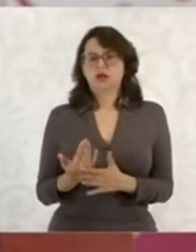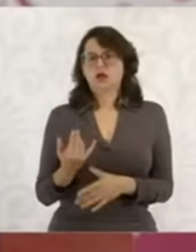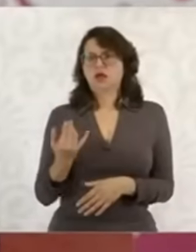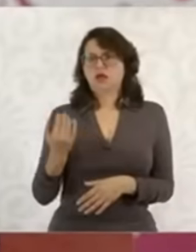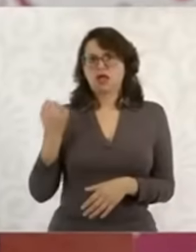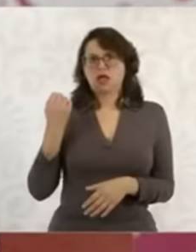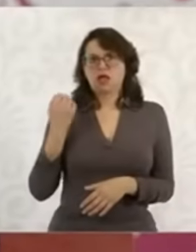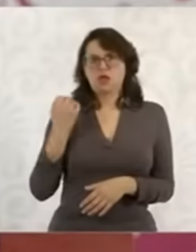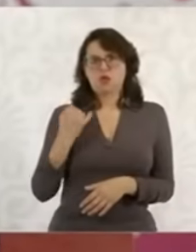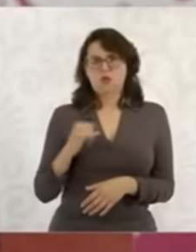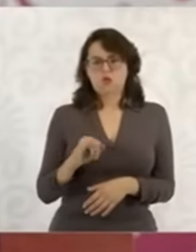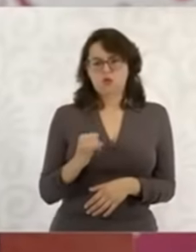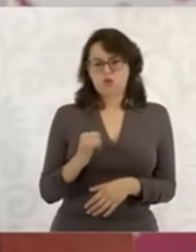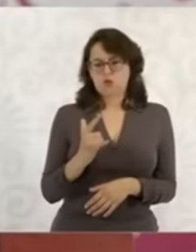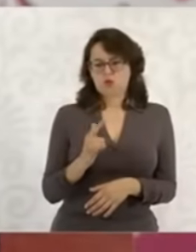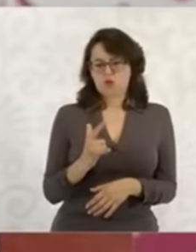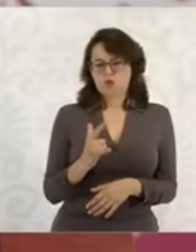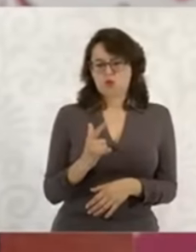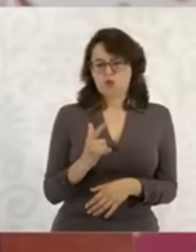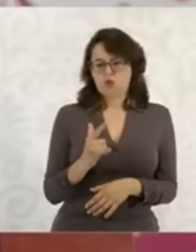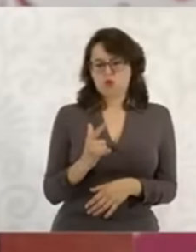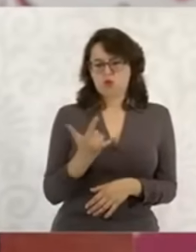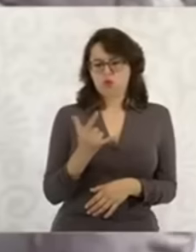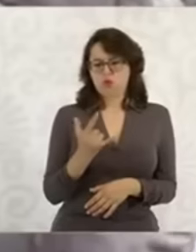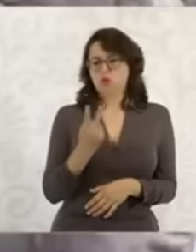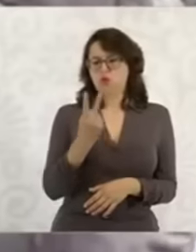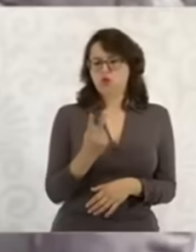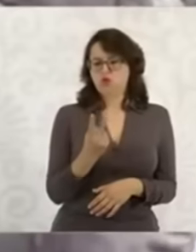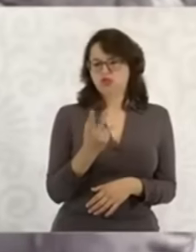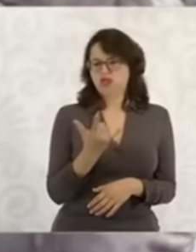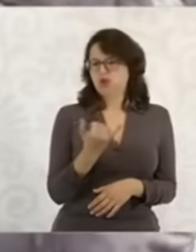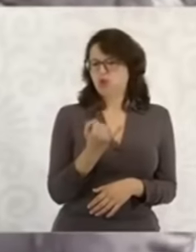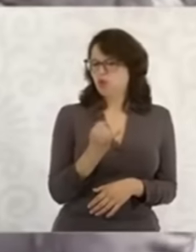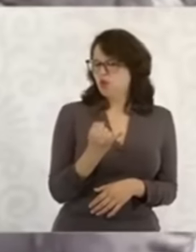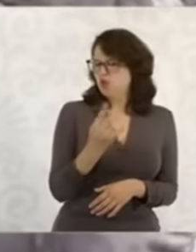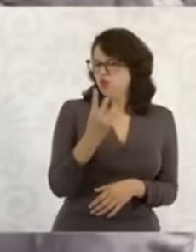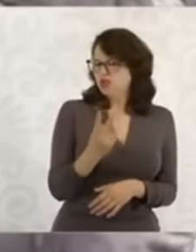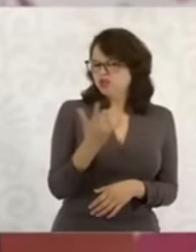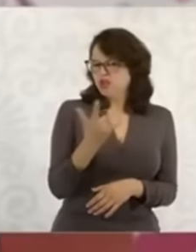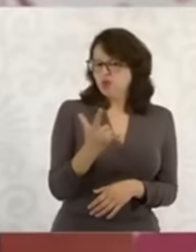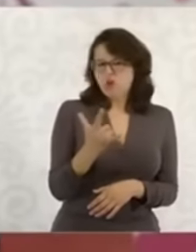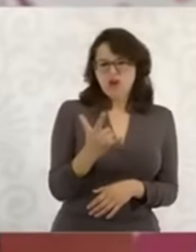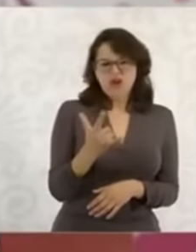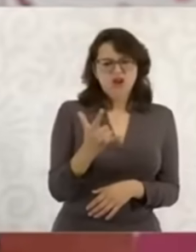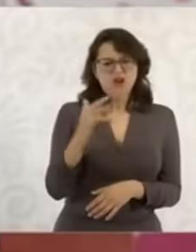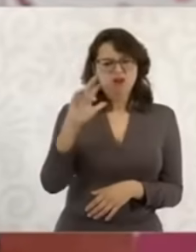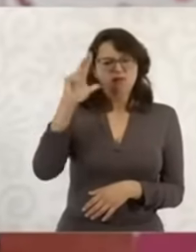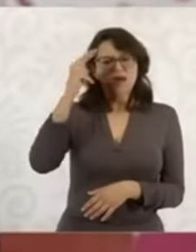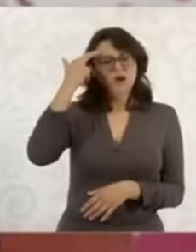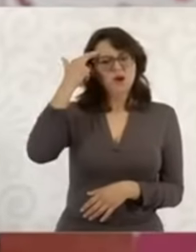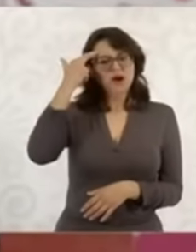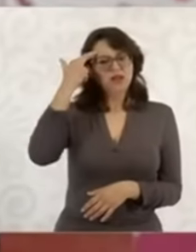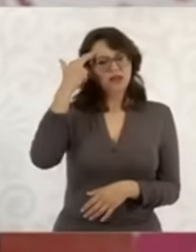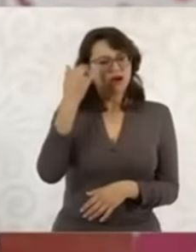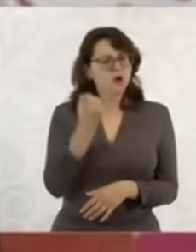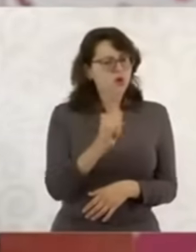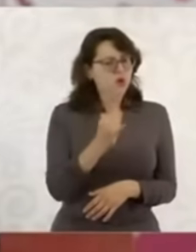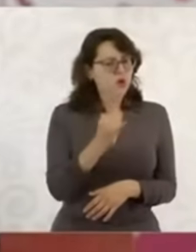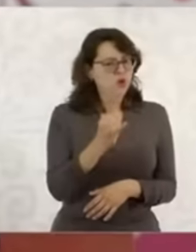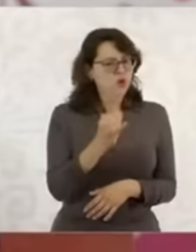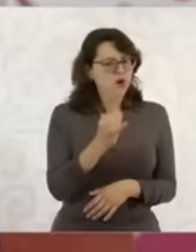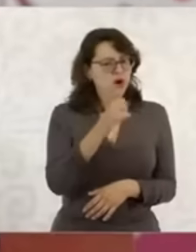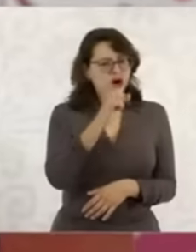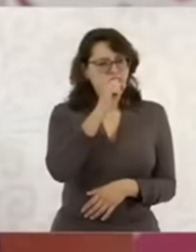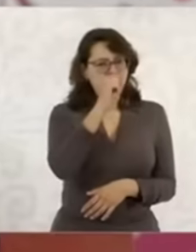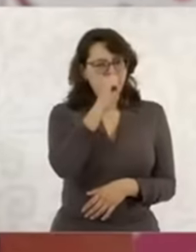¿no? En julio, ¿no? 2 de julio. Junio, 2 de junio. Fue en junio, creo. Era en junio entonces. Fue el 2